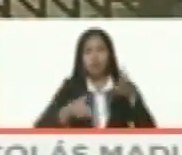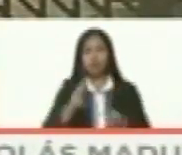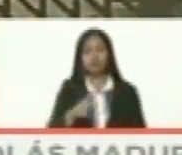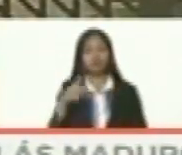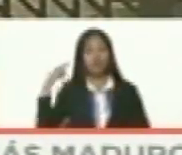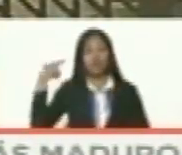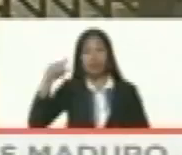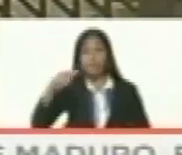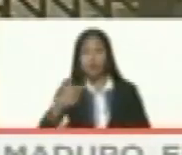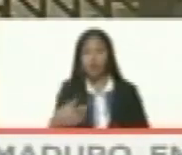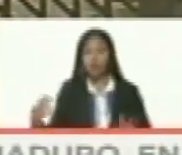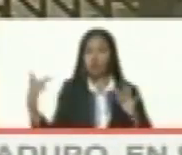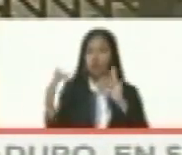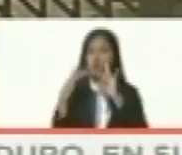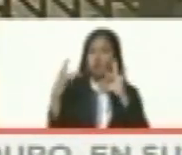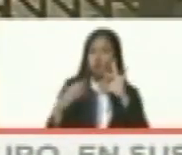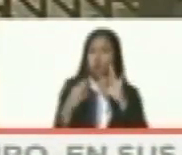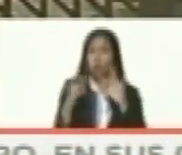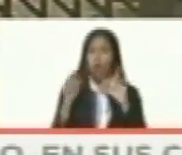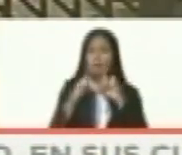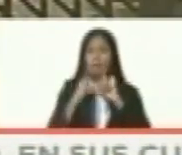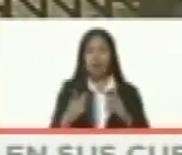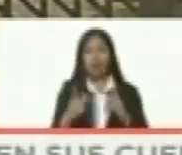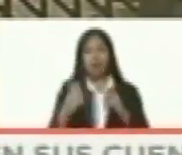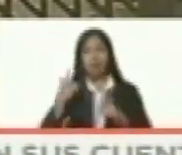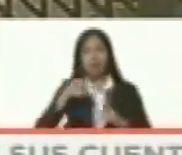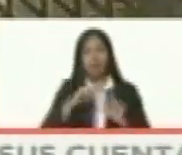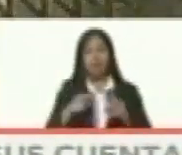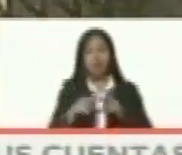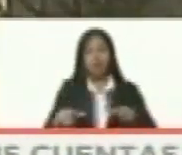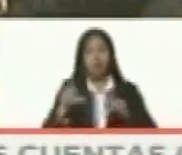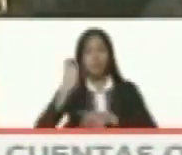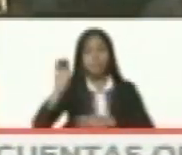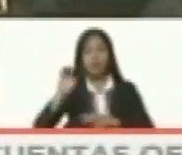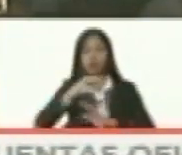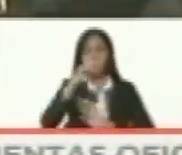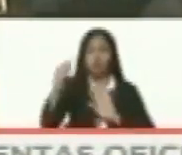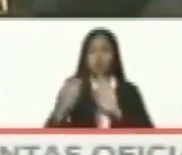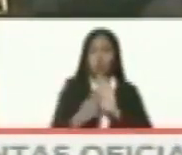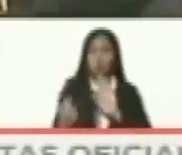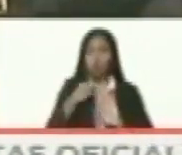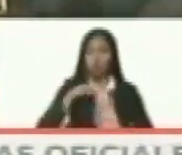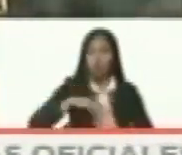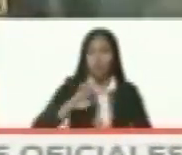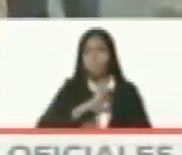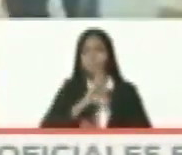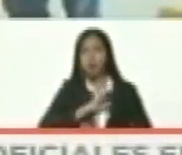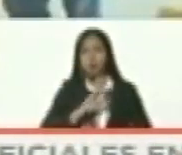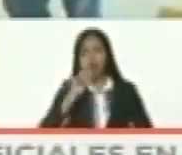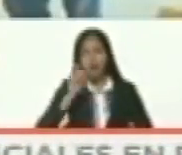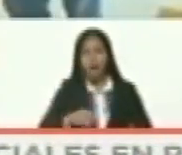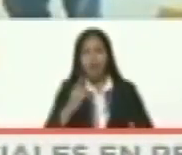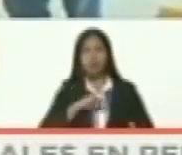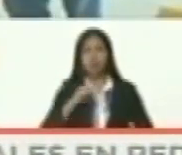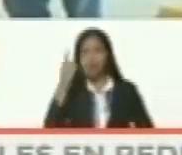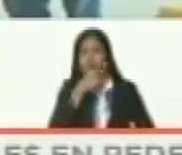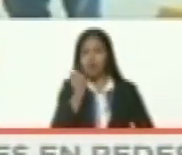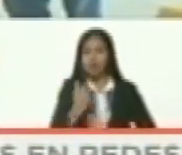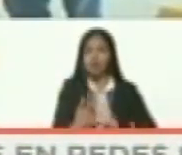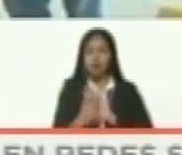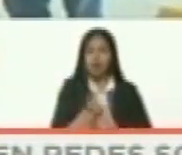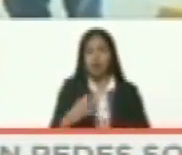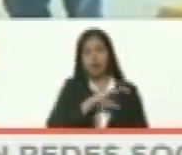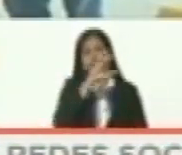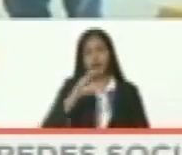e interconexión vial que tenga el país entero, aquí en la propia cara del mar